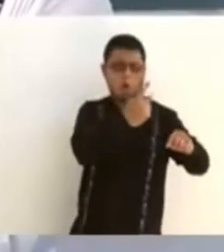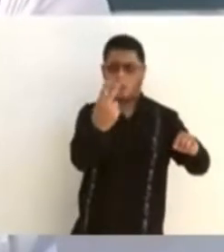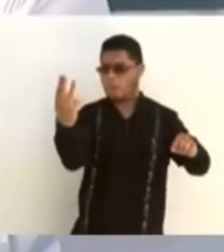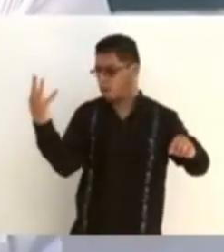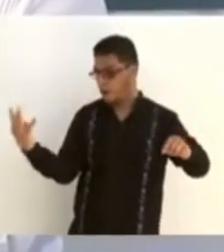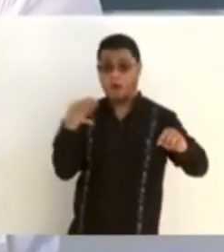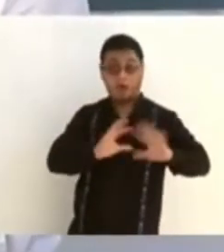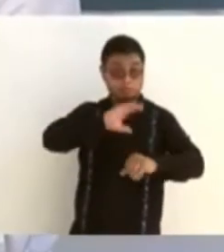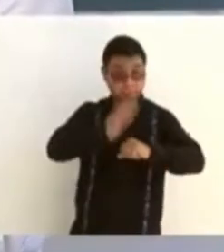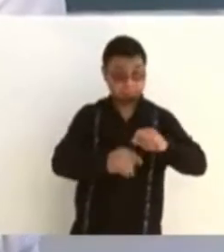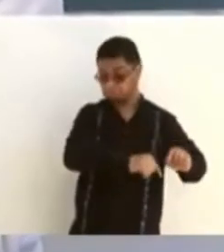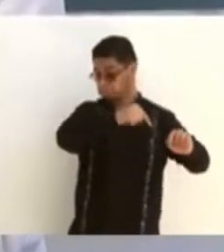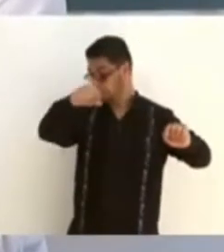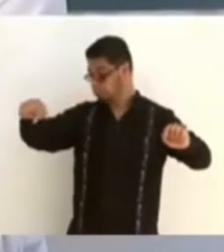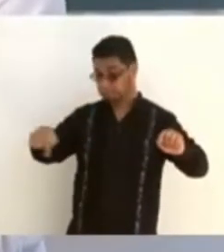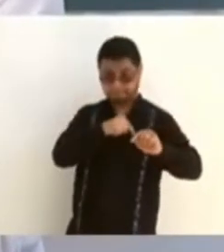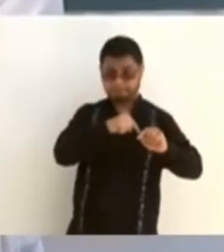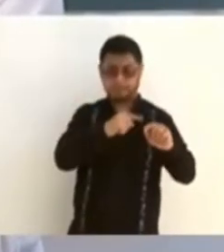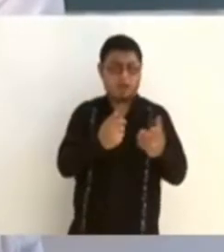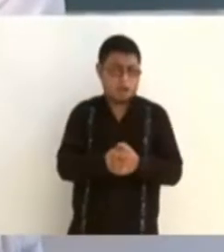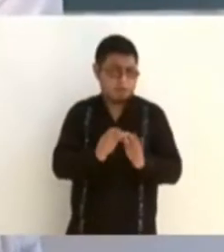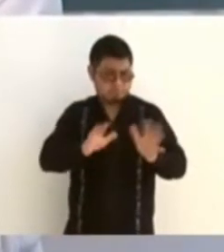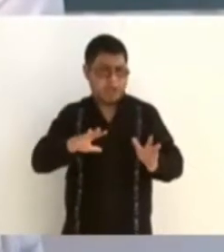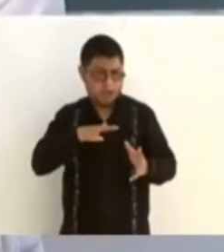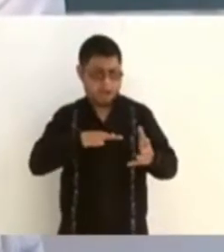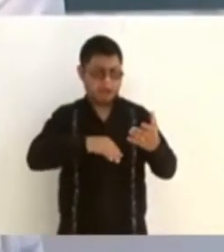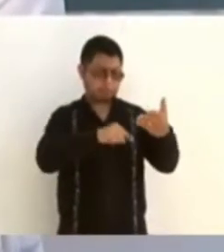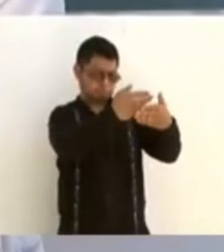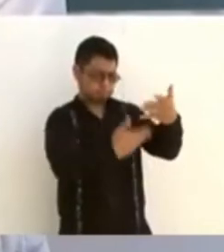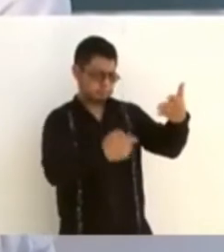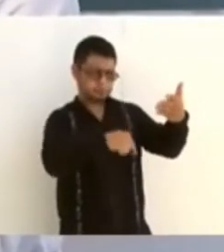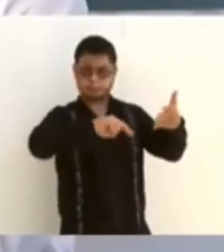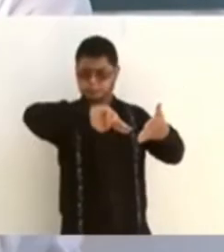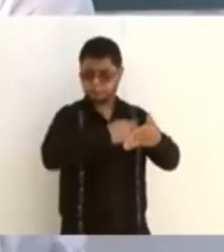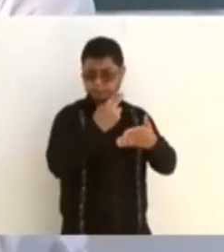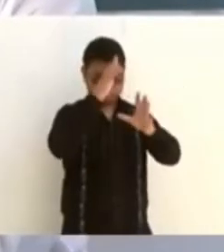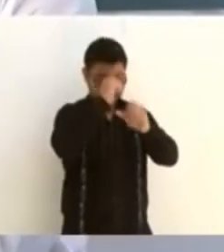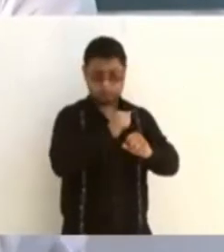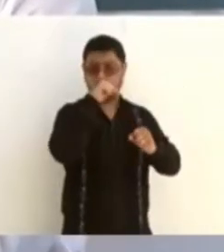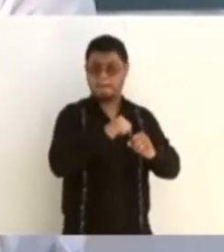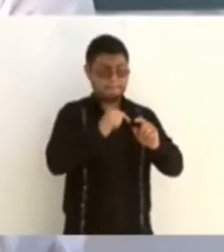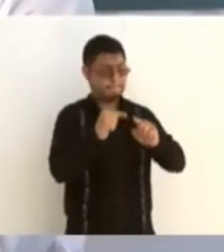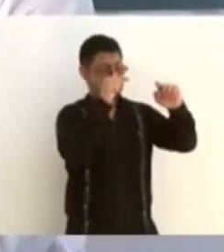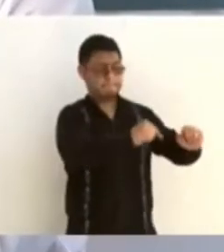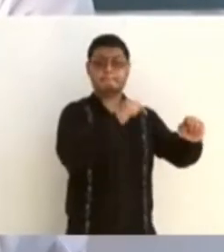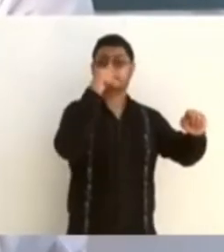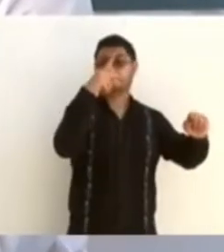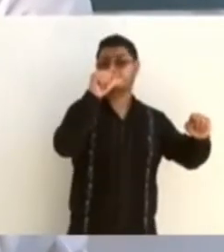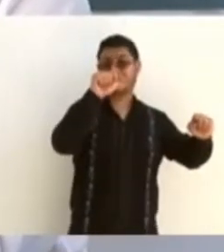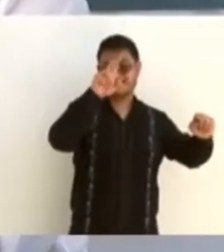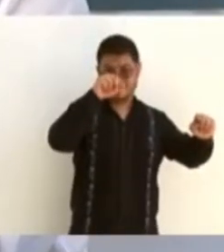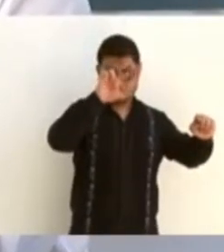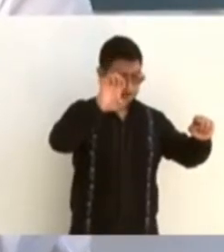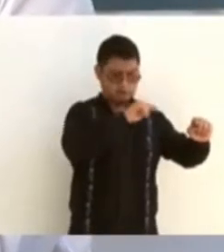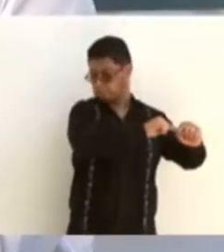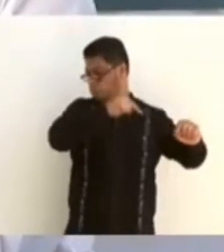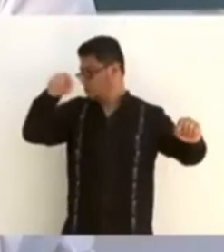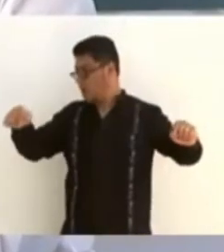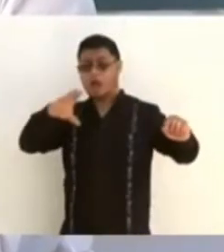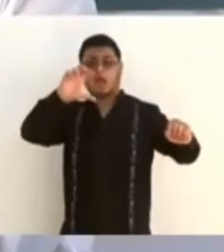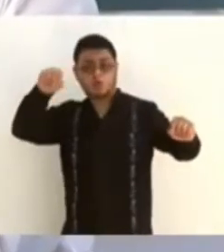Ya se tiene contratos desde Palenque hasta Cancún, por el lado del